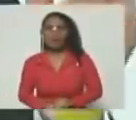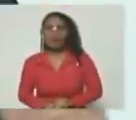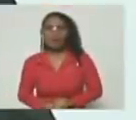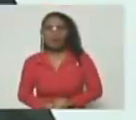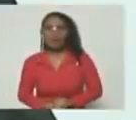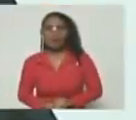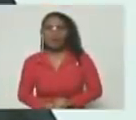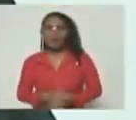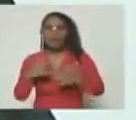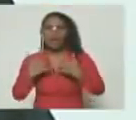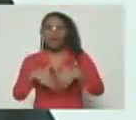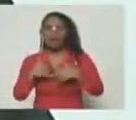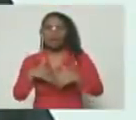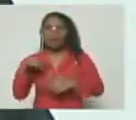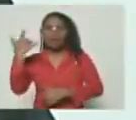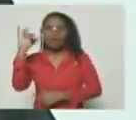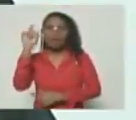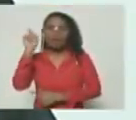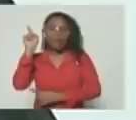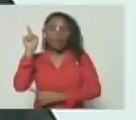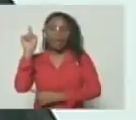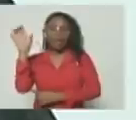la empresa que existe en Colombia,